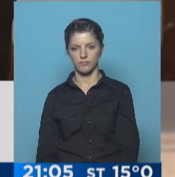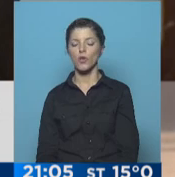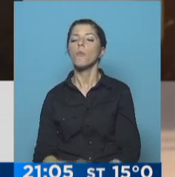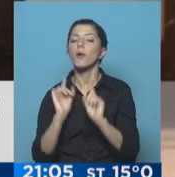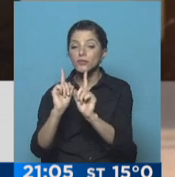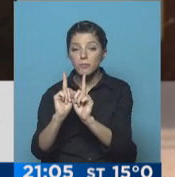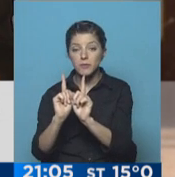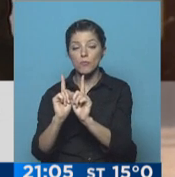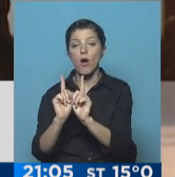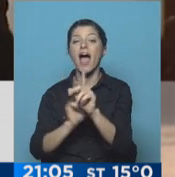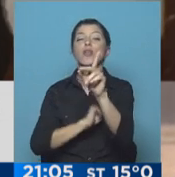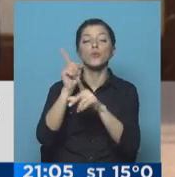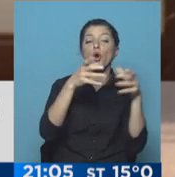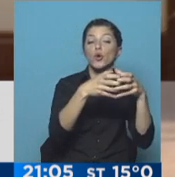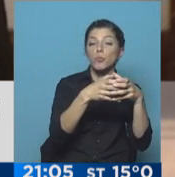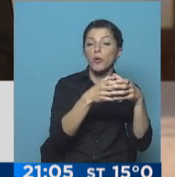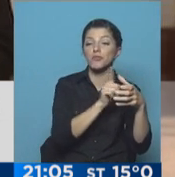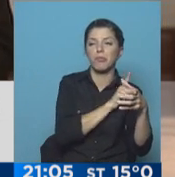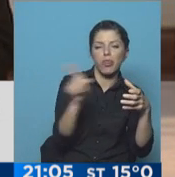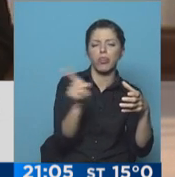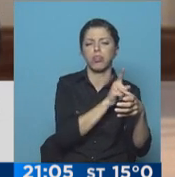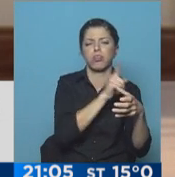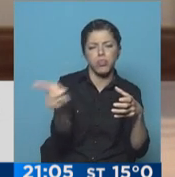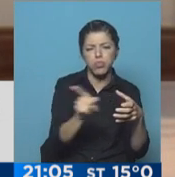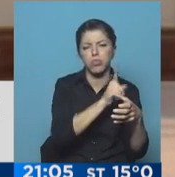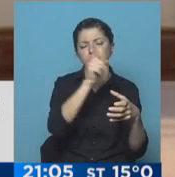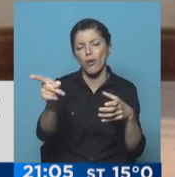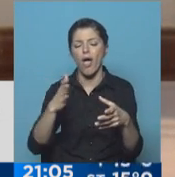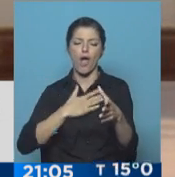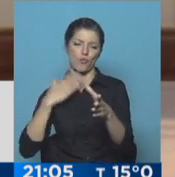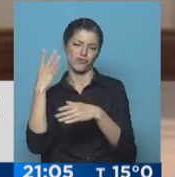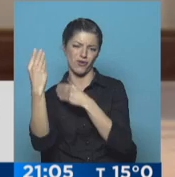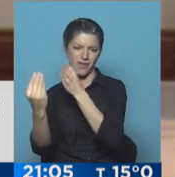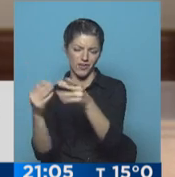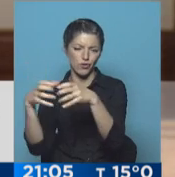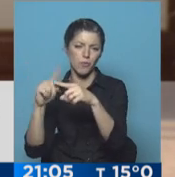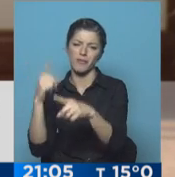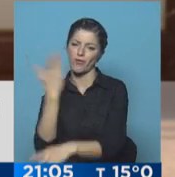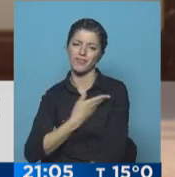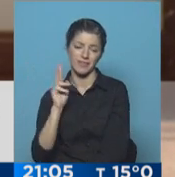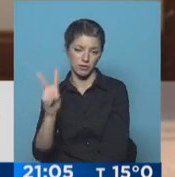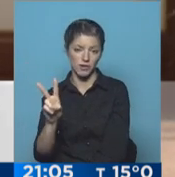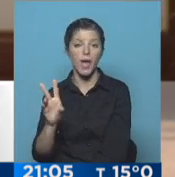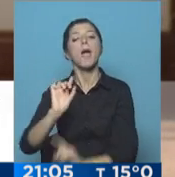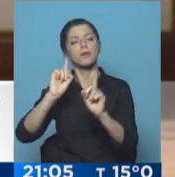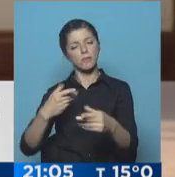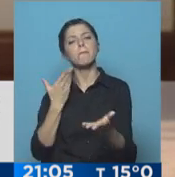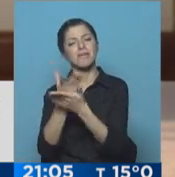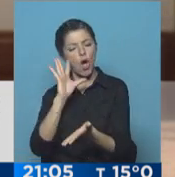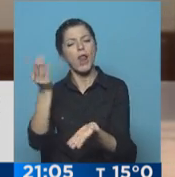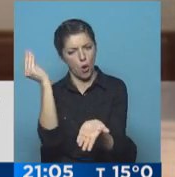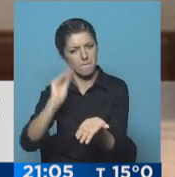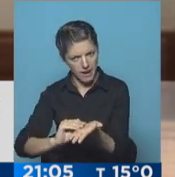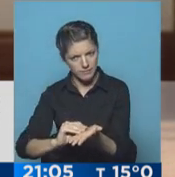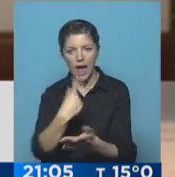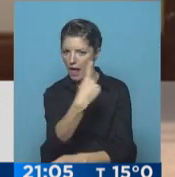Por eso atacan. Por eso atacan a los candidatos del Frente para la Victoria. Y les pido otra cosa, por favor, a